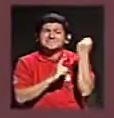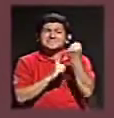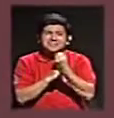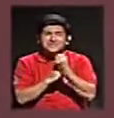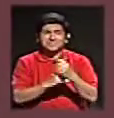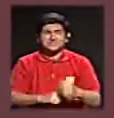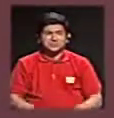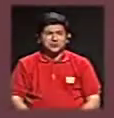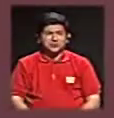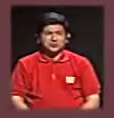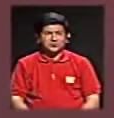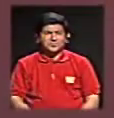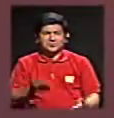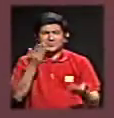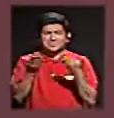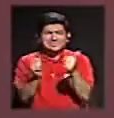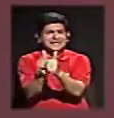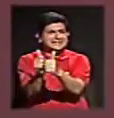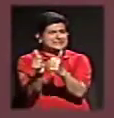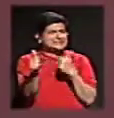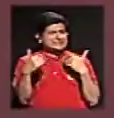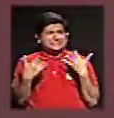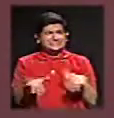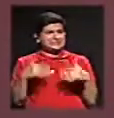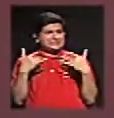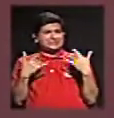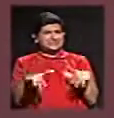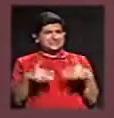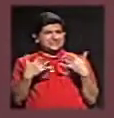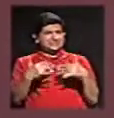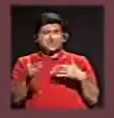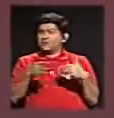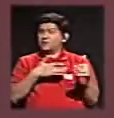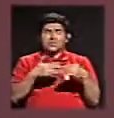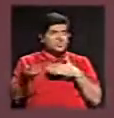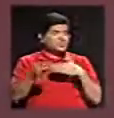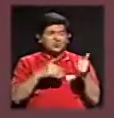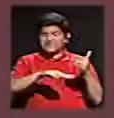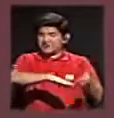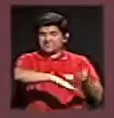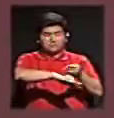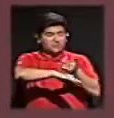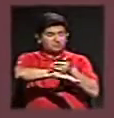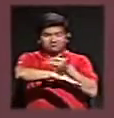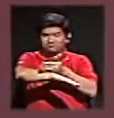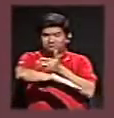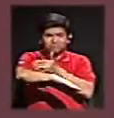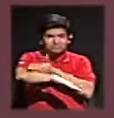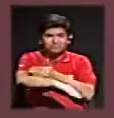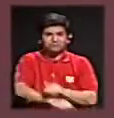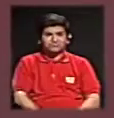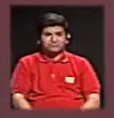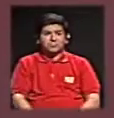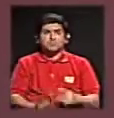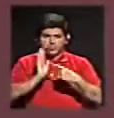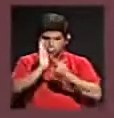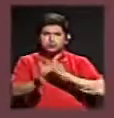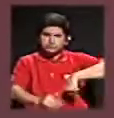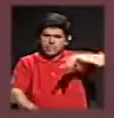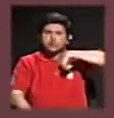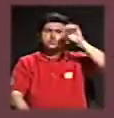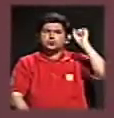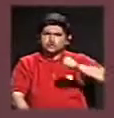de mucho rezago. Entonces, pese a estos avances, lo que destacamos es